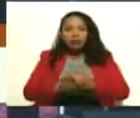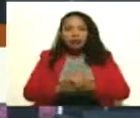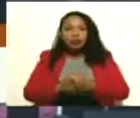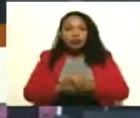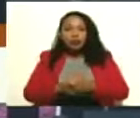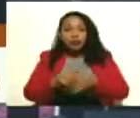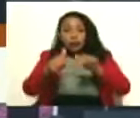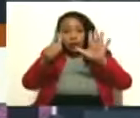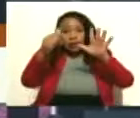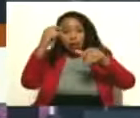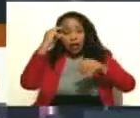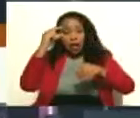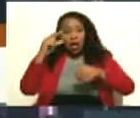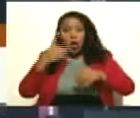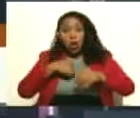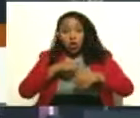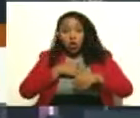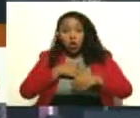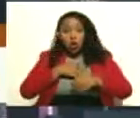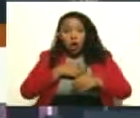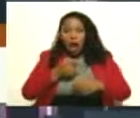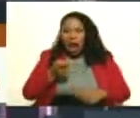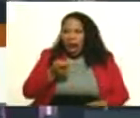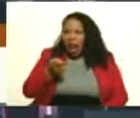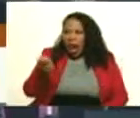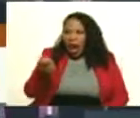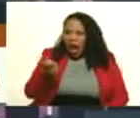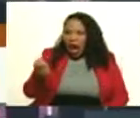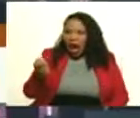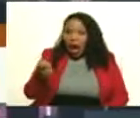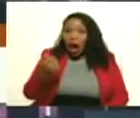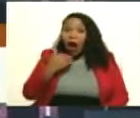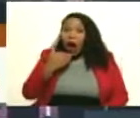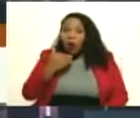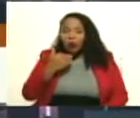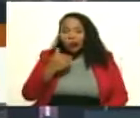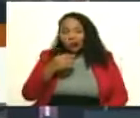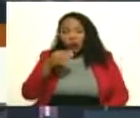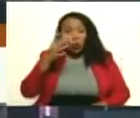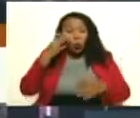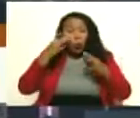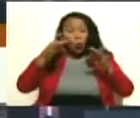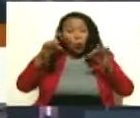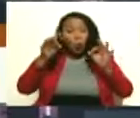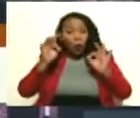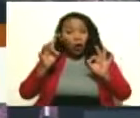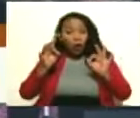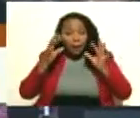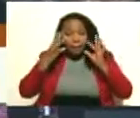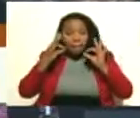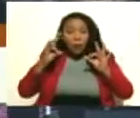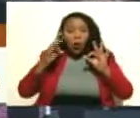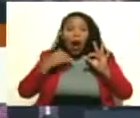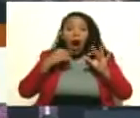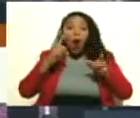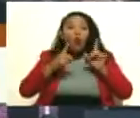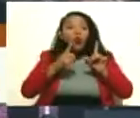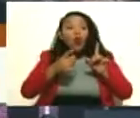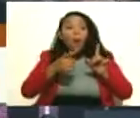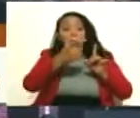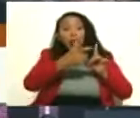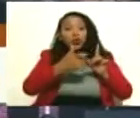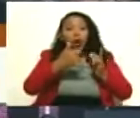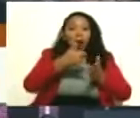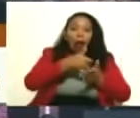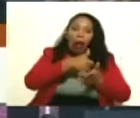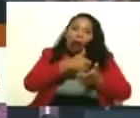Seis días, no caigamos en las provocaciones de nadie. Cuidado. Cuidado, caemos en las provocaciones de nadie, que nadie